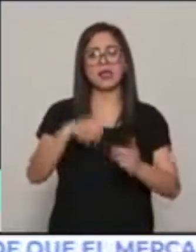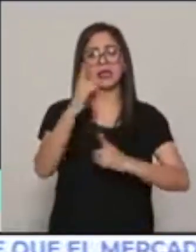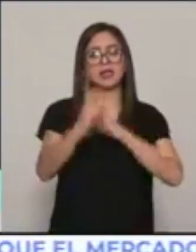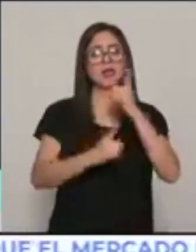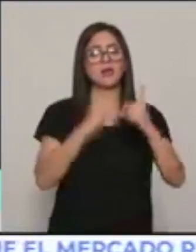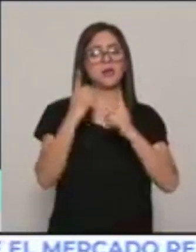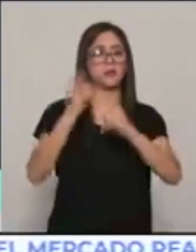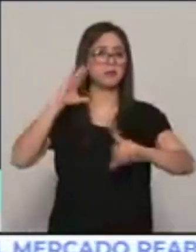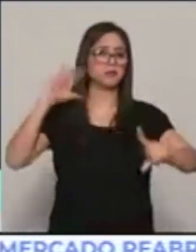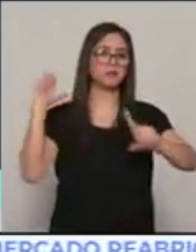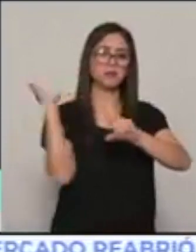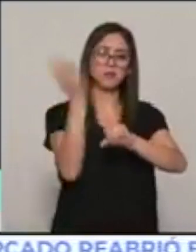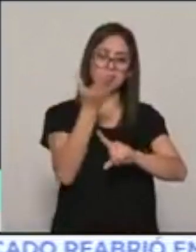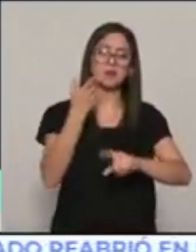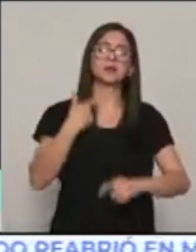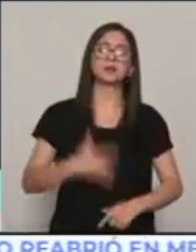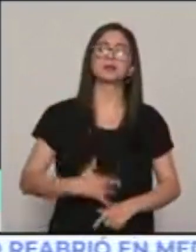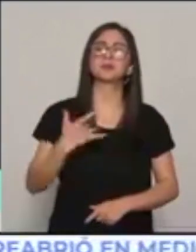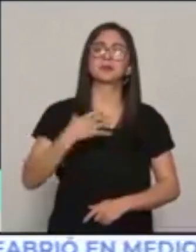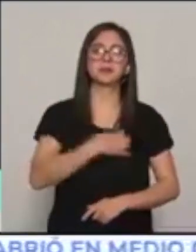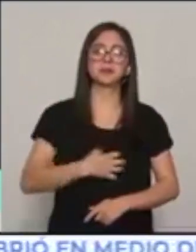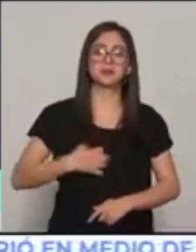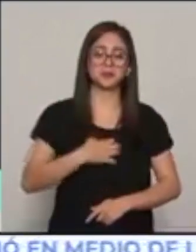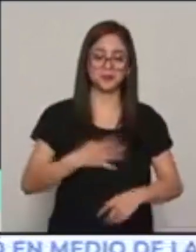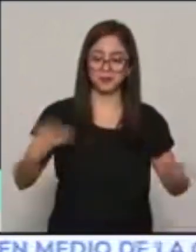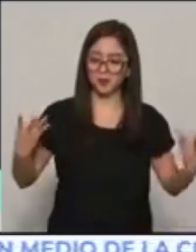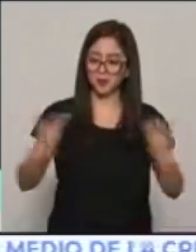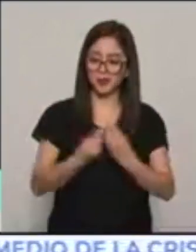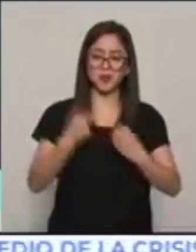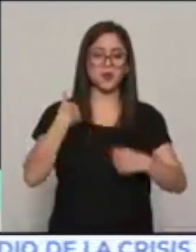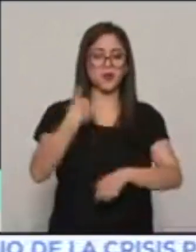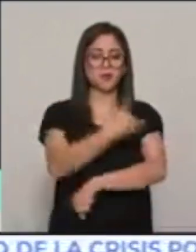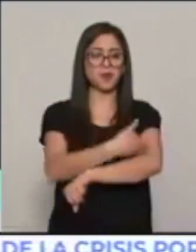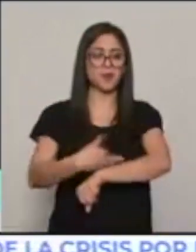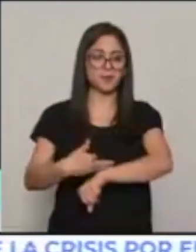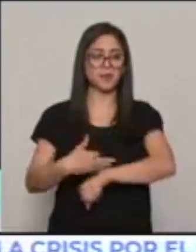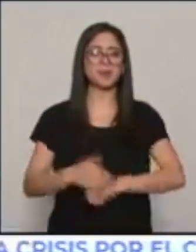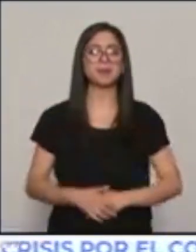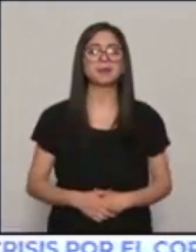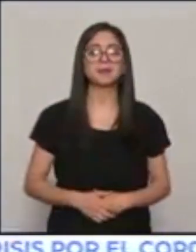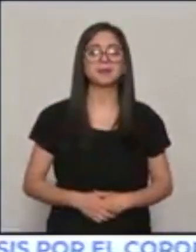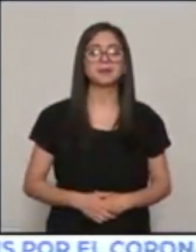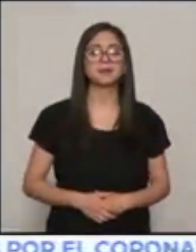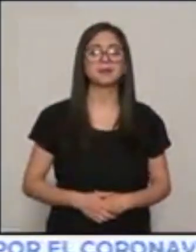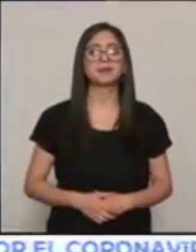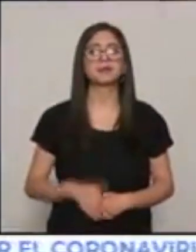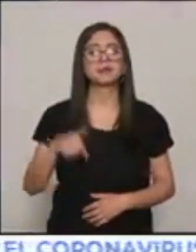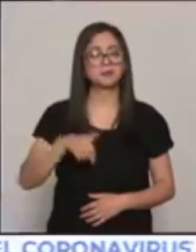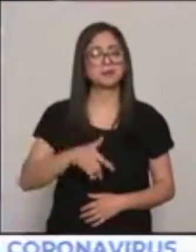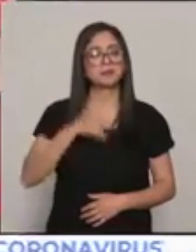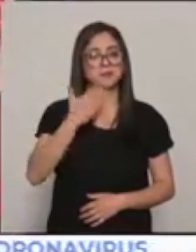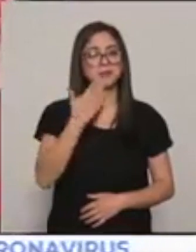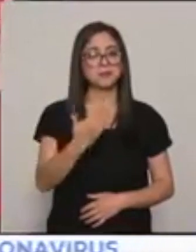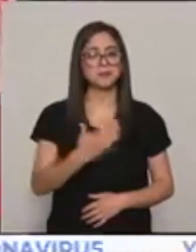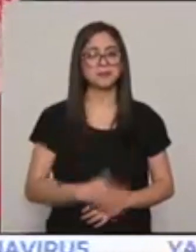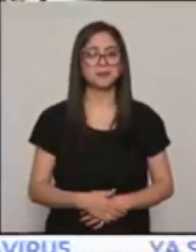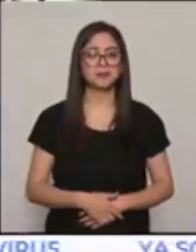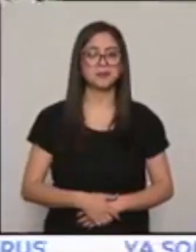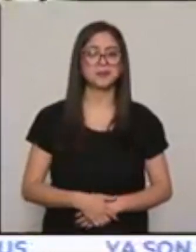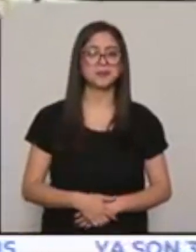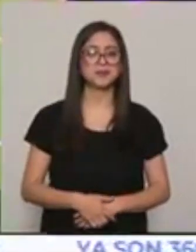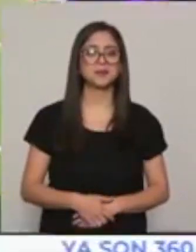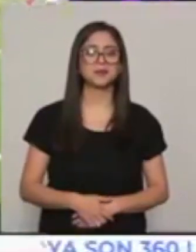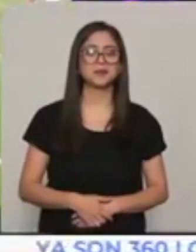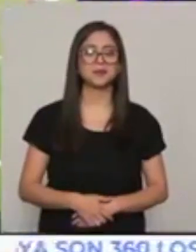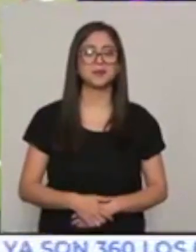evento como tal. Estamos muy contentos aquí en familia, disfrutando, y nos la pasamos muy bien.